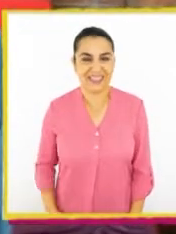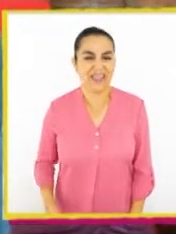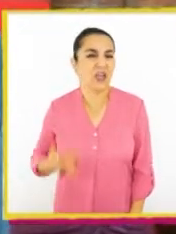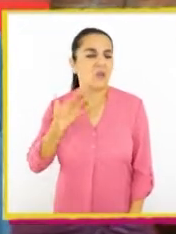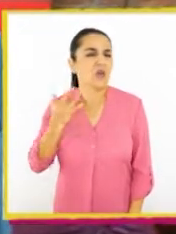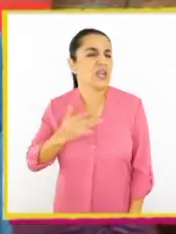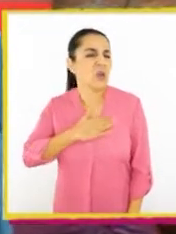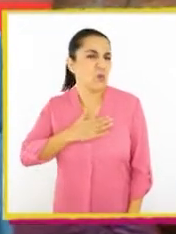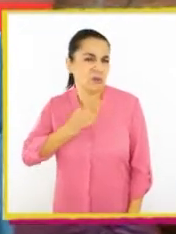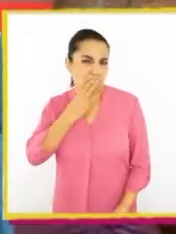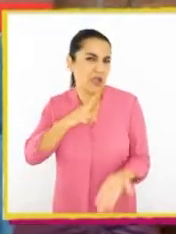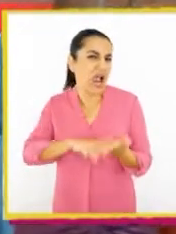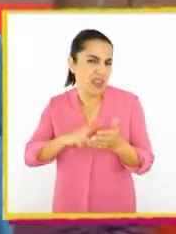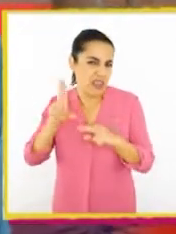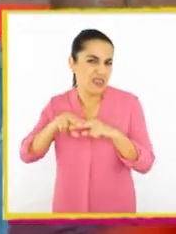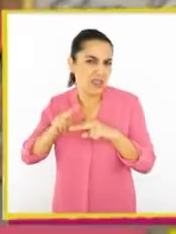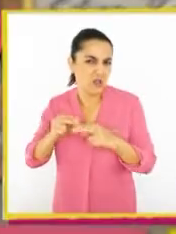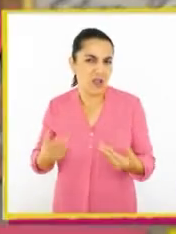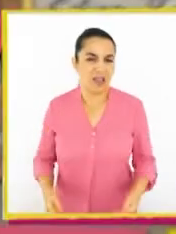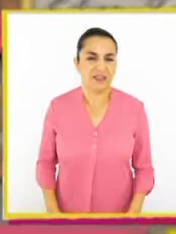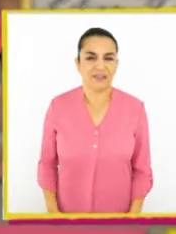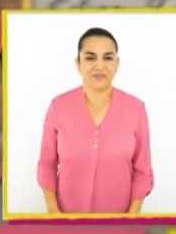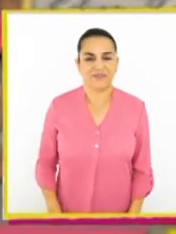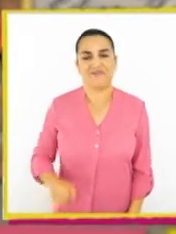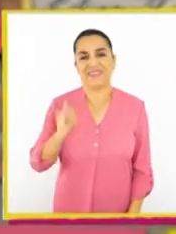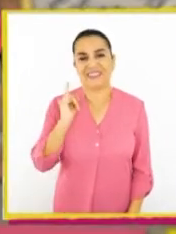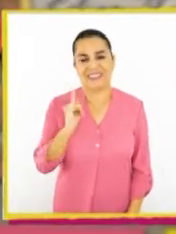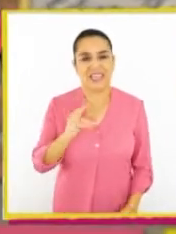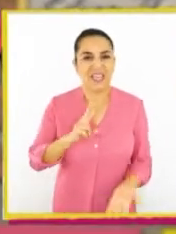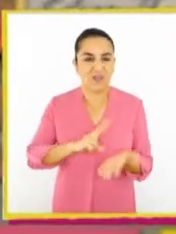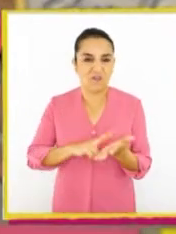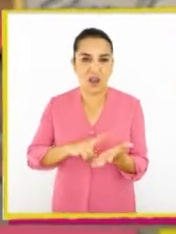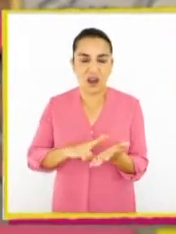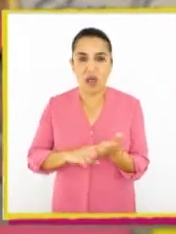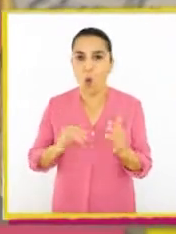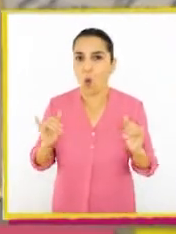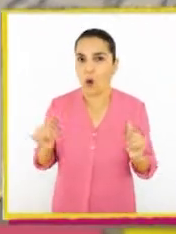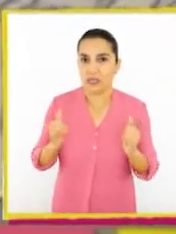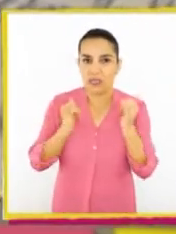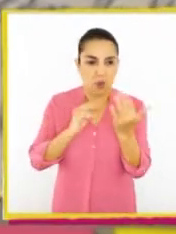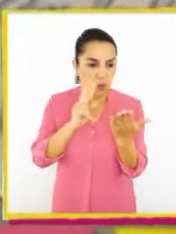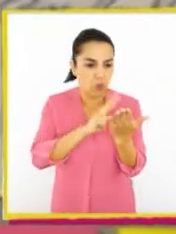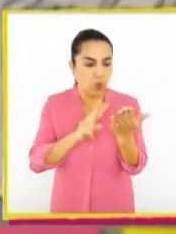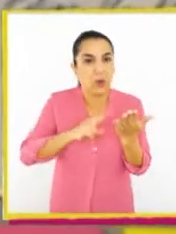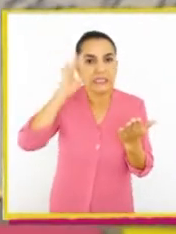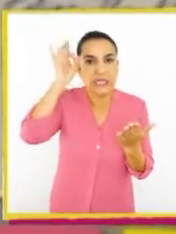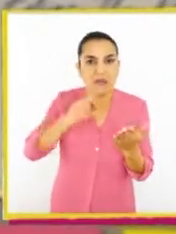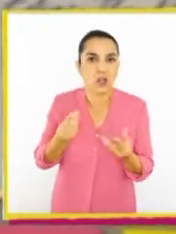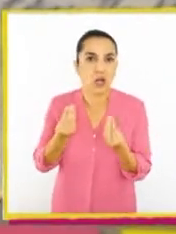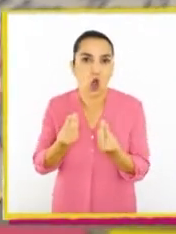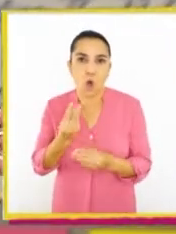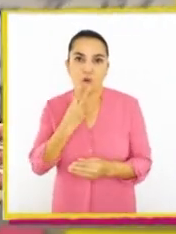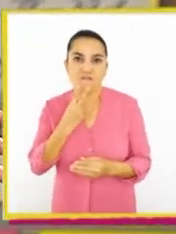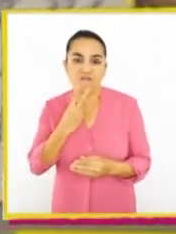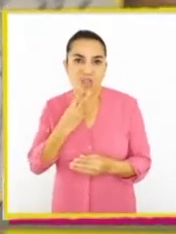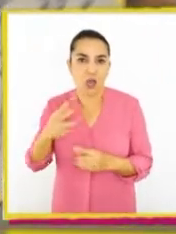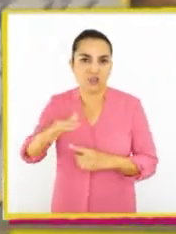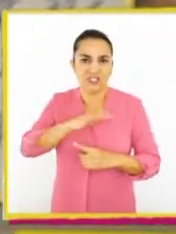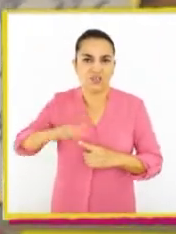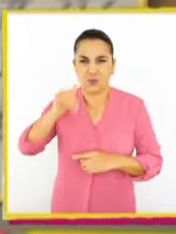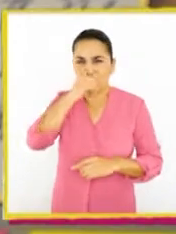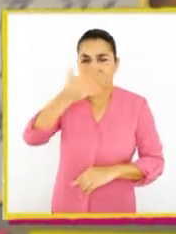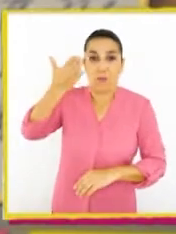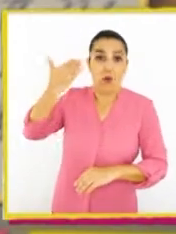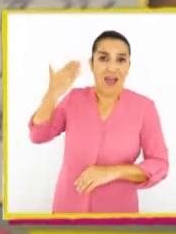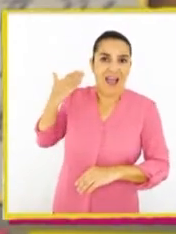¿Sí? ¿Por qué les gustan las cartas antiguas? Sí, ¿verdad? Debe ser muy entretenido saber cómo vivían o lo que